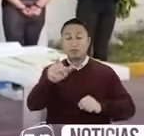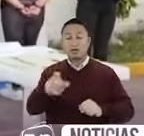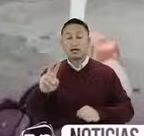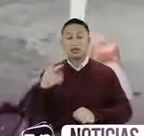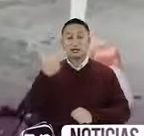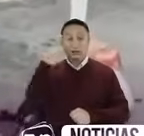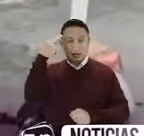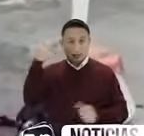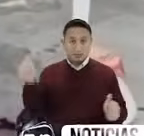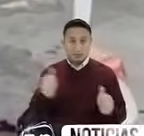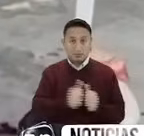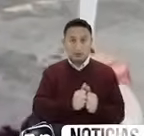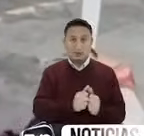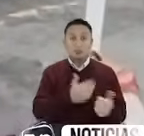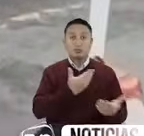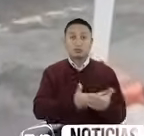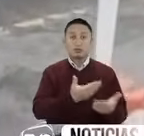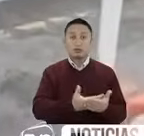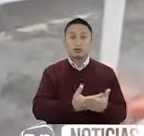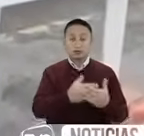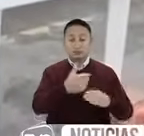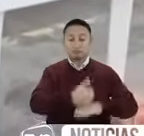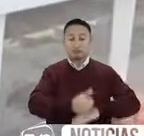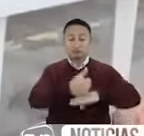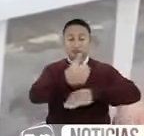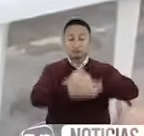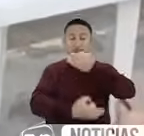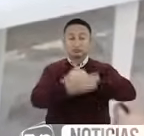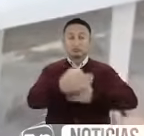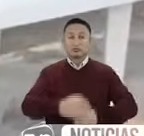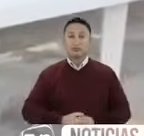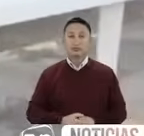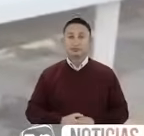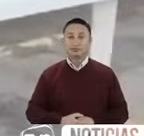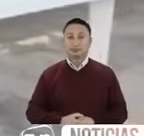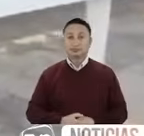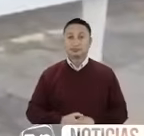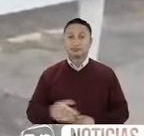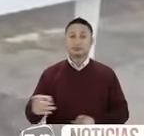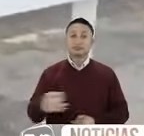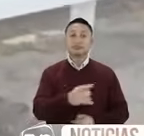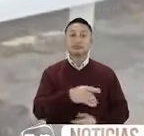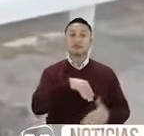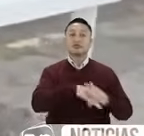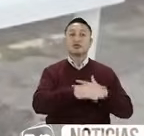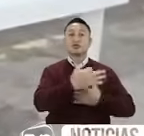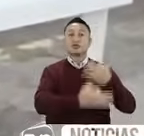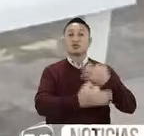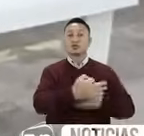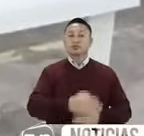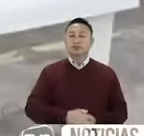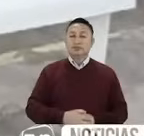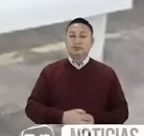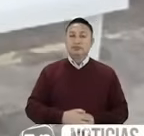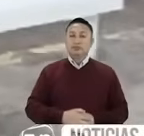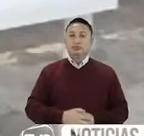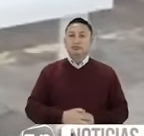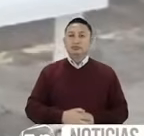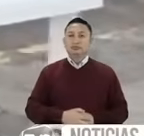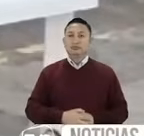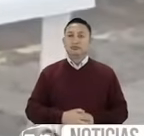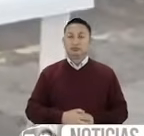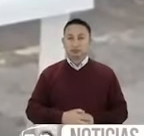las evidencias fueron puestas a órdenes de las autoridades competentes para su respectiva judicialización. Informó